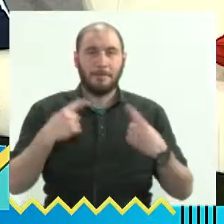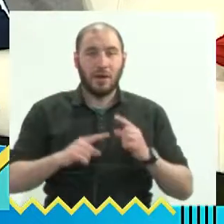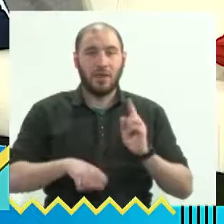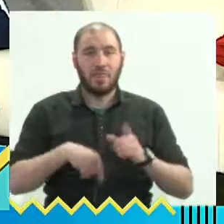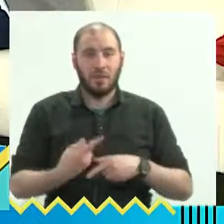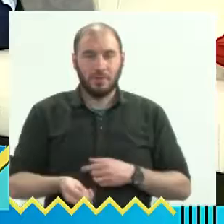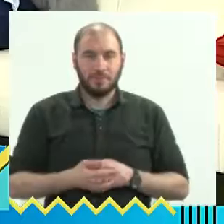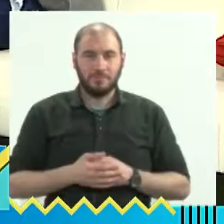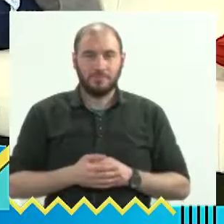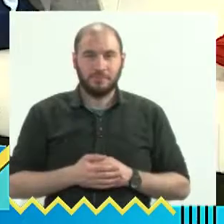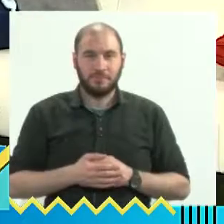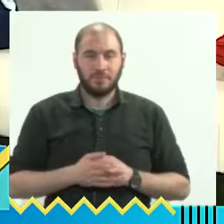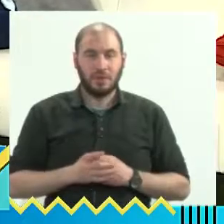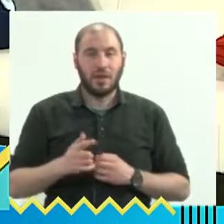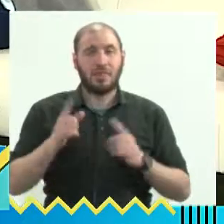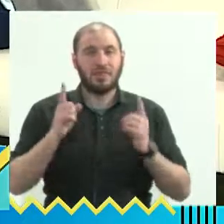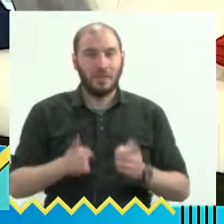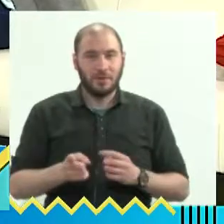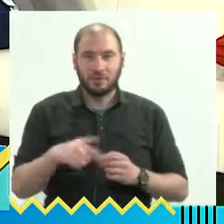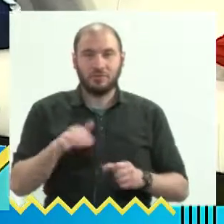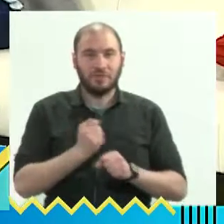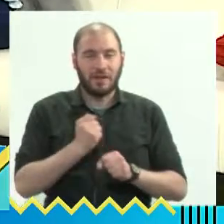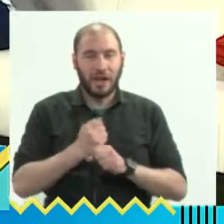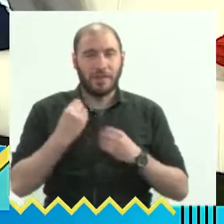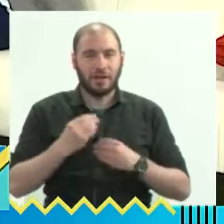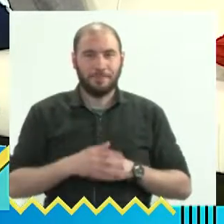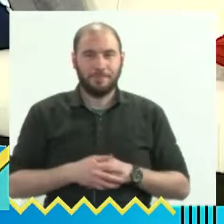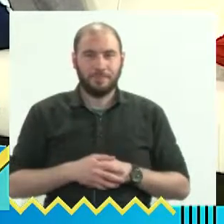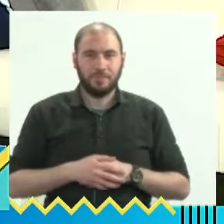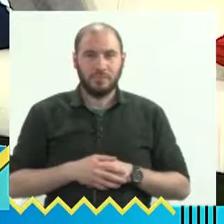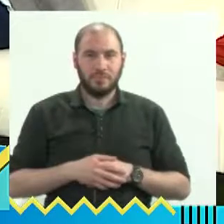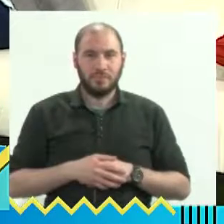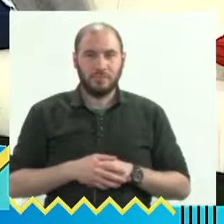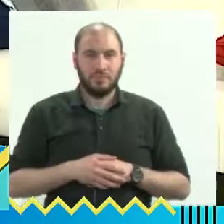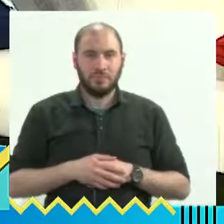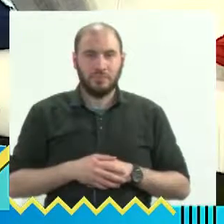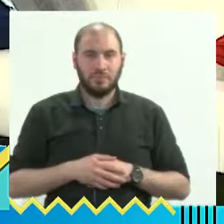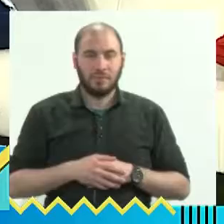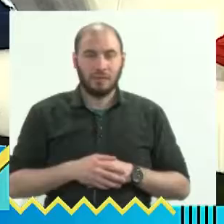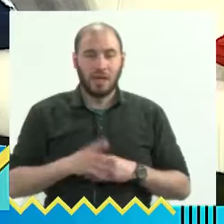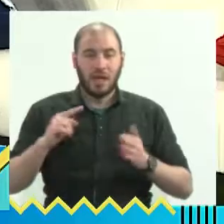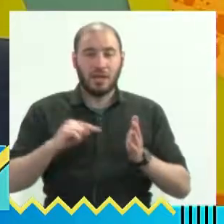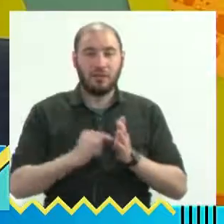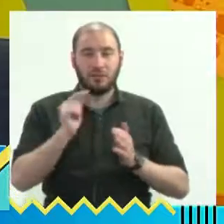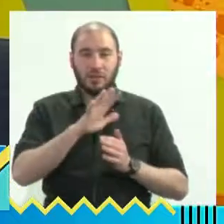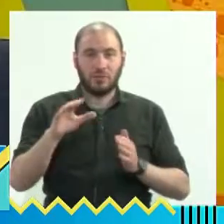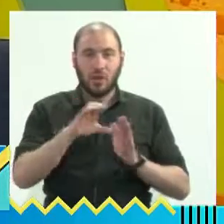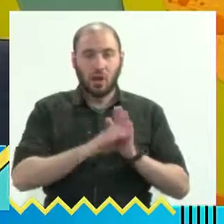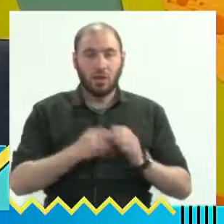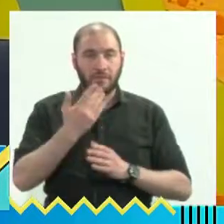después tenemos que también trabajar para que el artículo 55 del